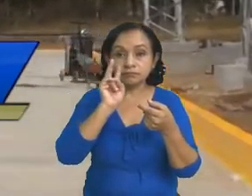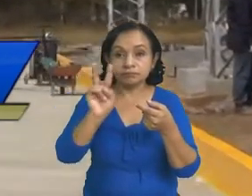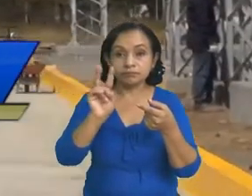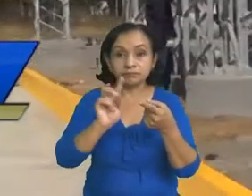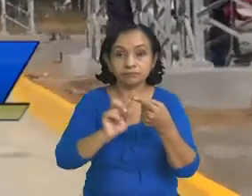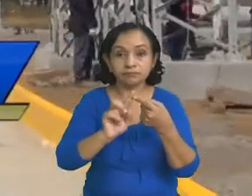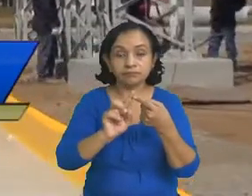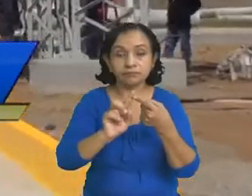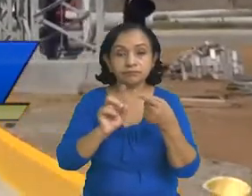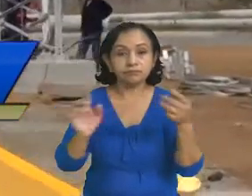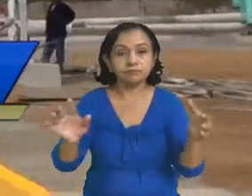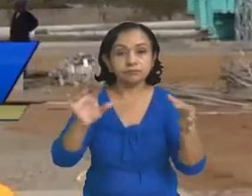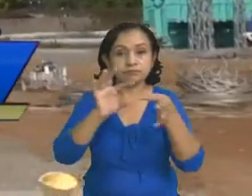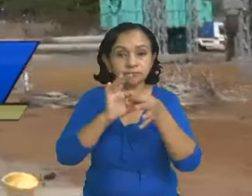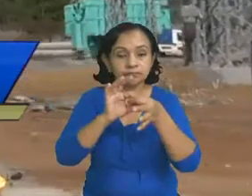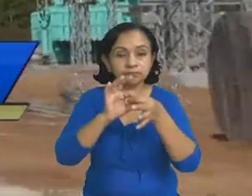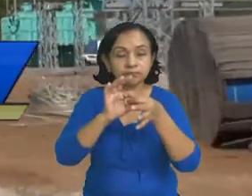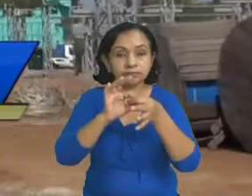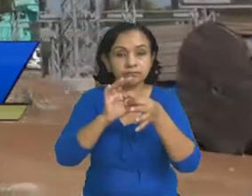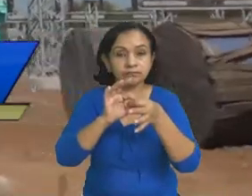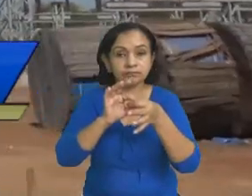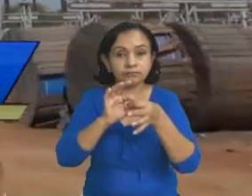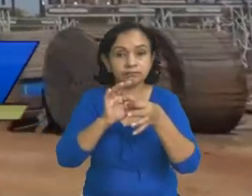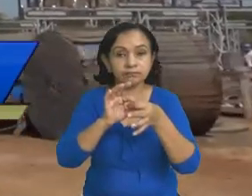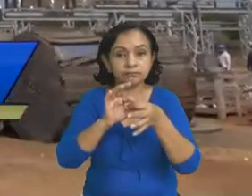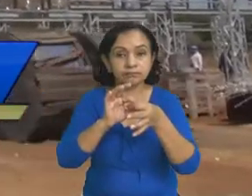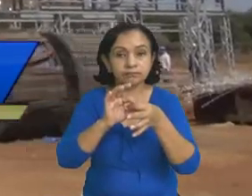subestaciones, parte de las subestaciones que estamos